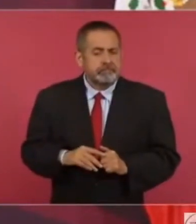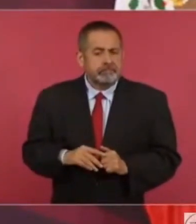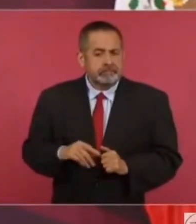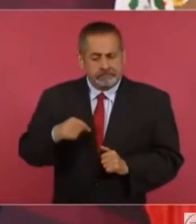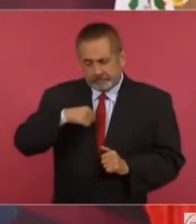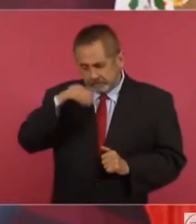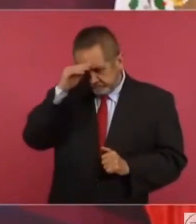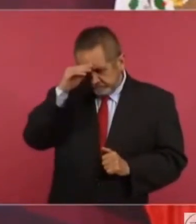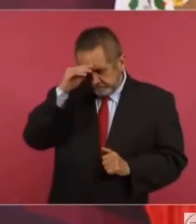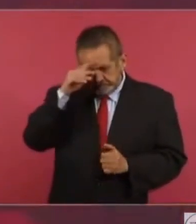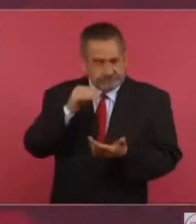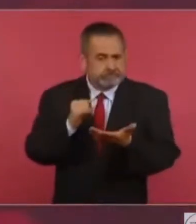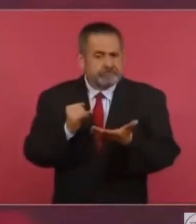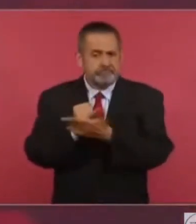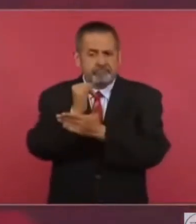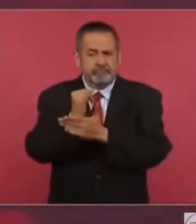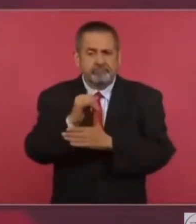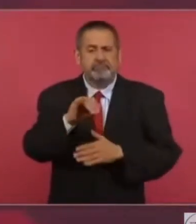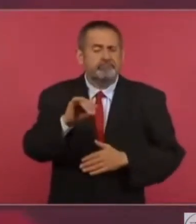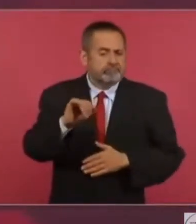se decidió